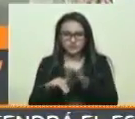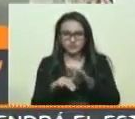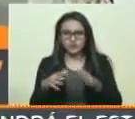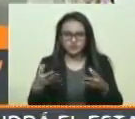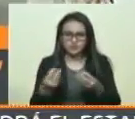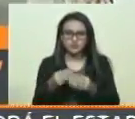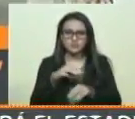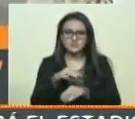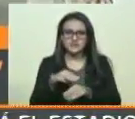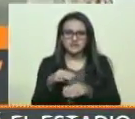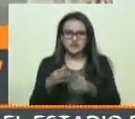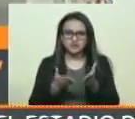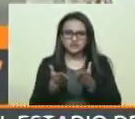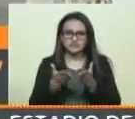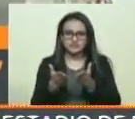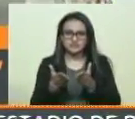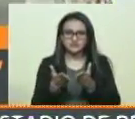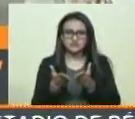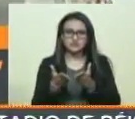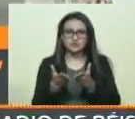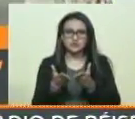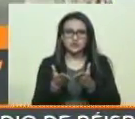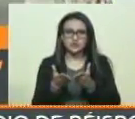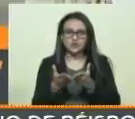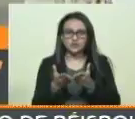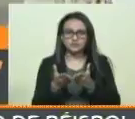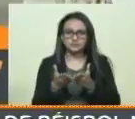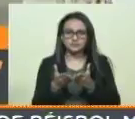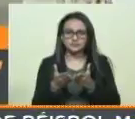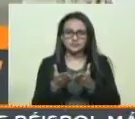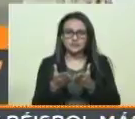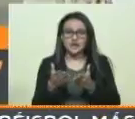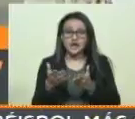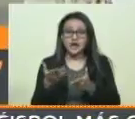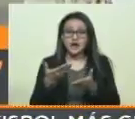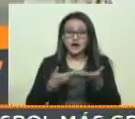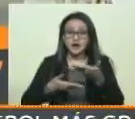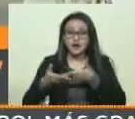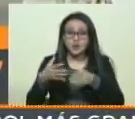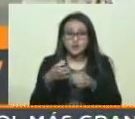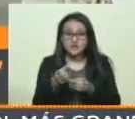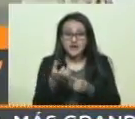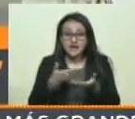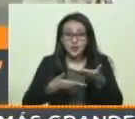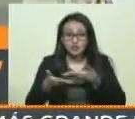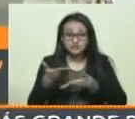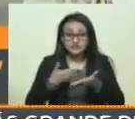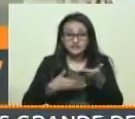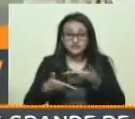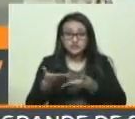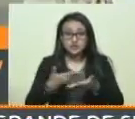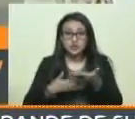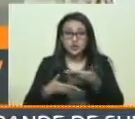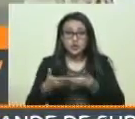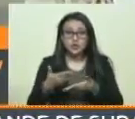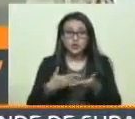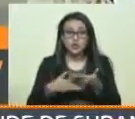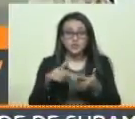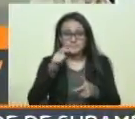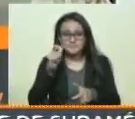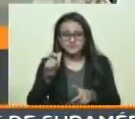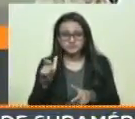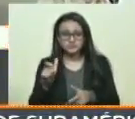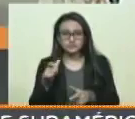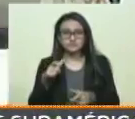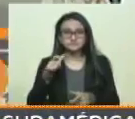Ministerio de Servicios Penitenciarios, una unidad nacional de negociación y manejo de crisis, ya que necesitamos